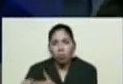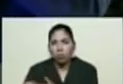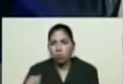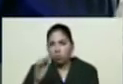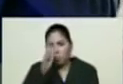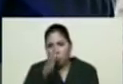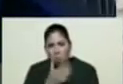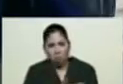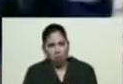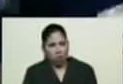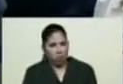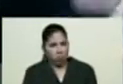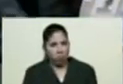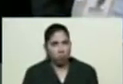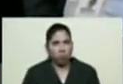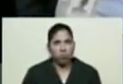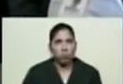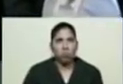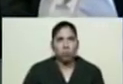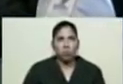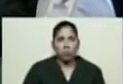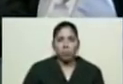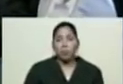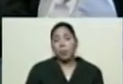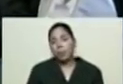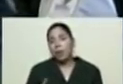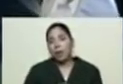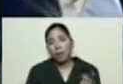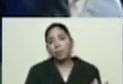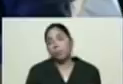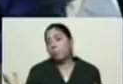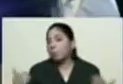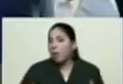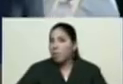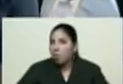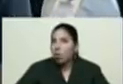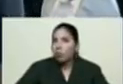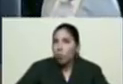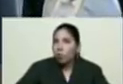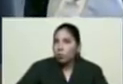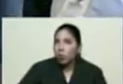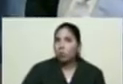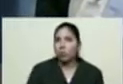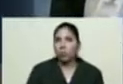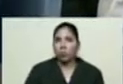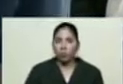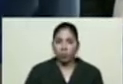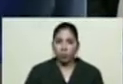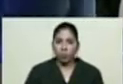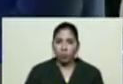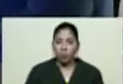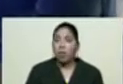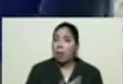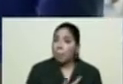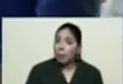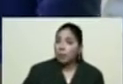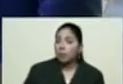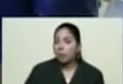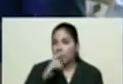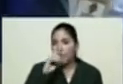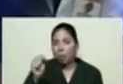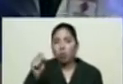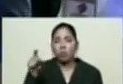Pero ahí está, bastante esfuerzo que se ha hecho, bastante, Alicia, que el presidente Maduro ha sido